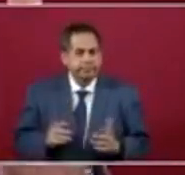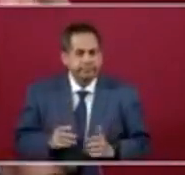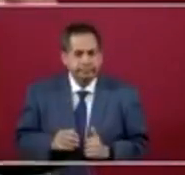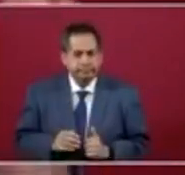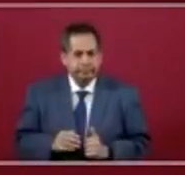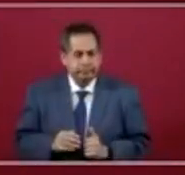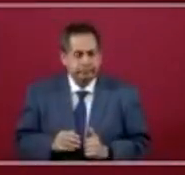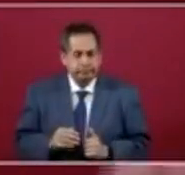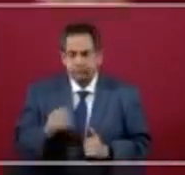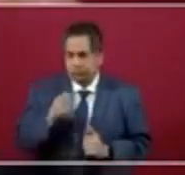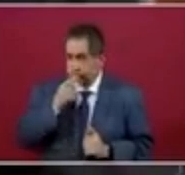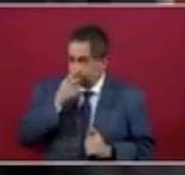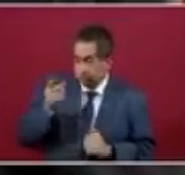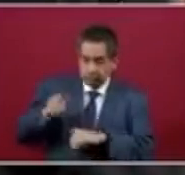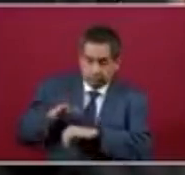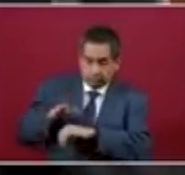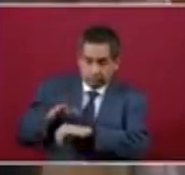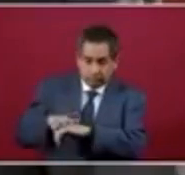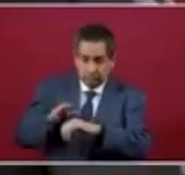decir,